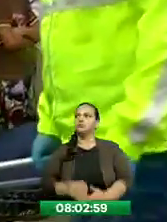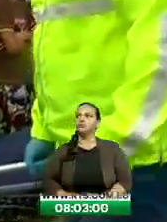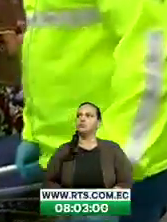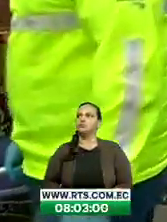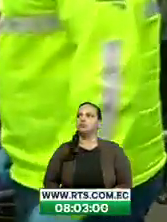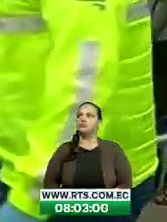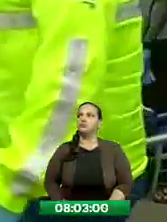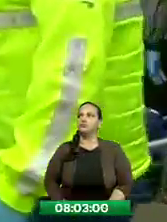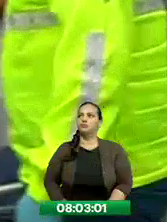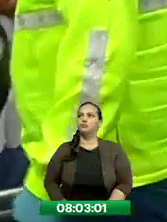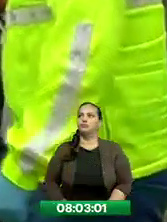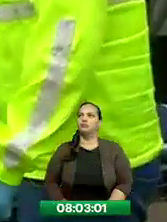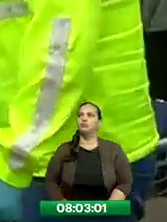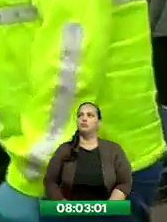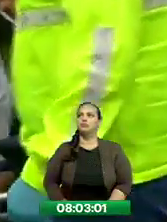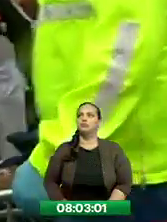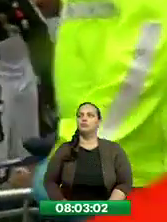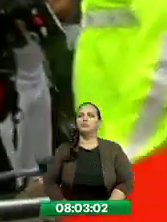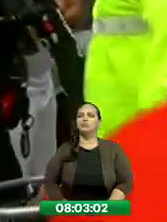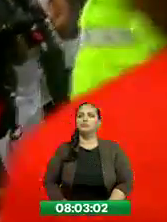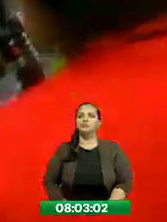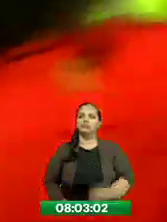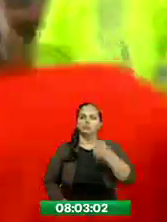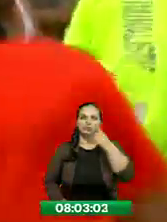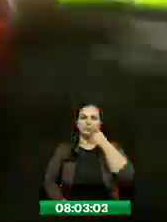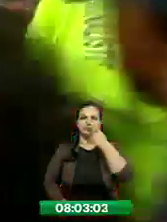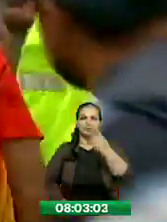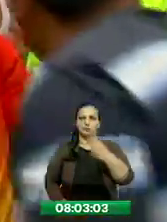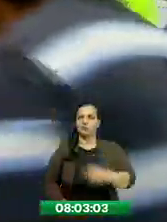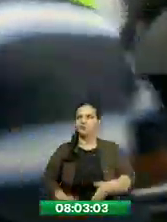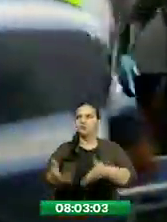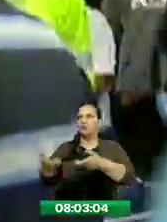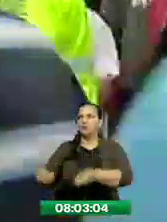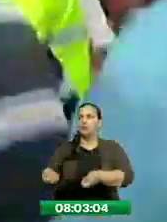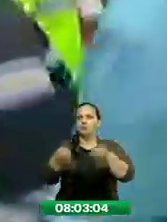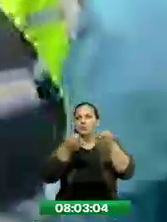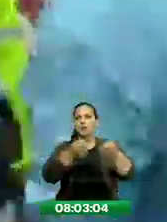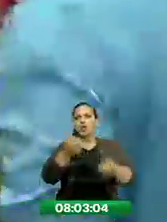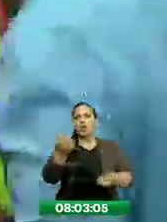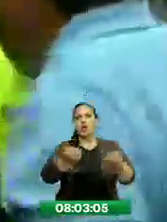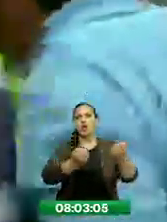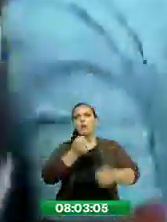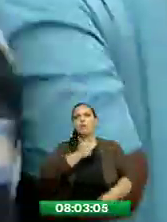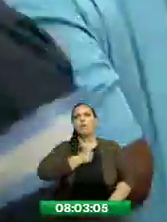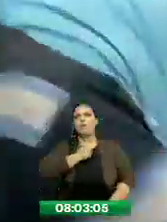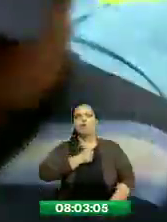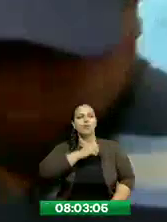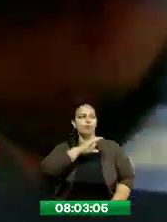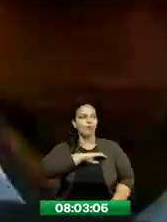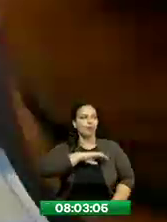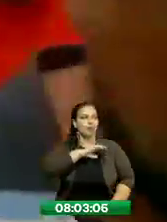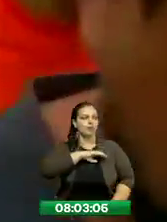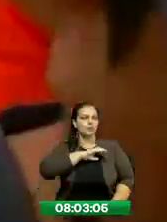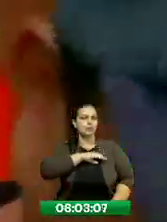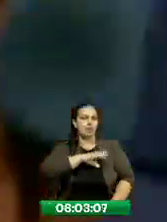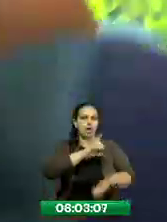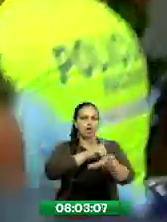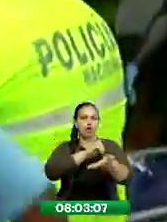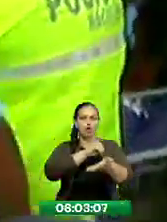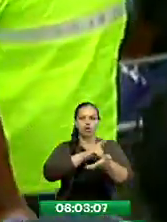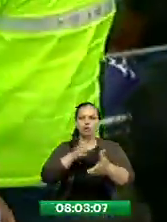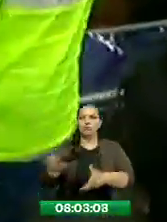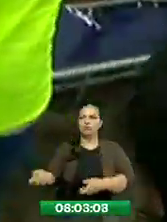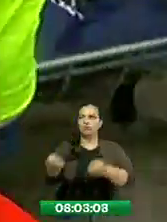Están subiendo el cuerpo para el vehículo de Bravo 2 o Medicina Legal. Han pedido destapar un poco el